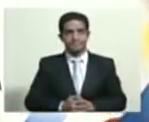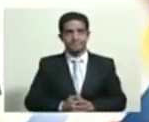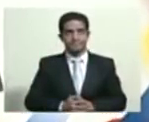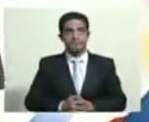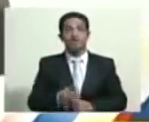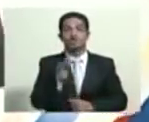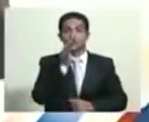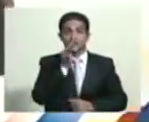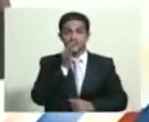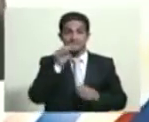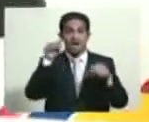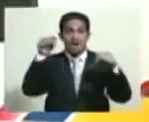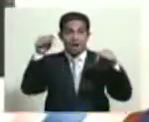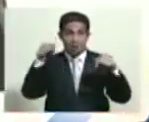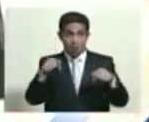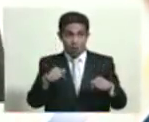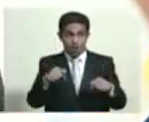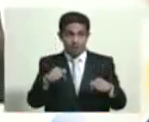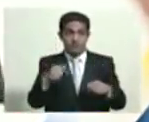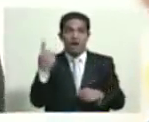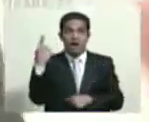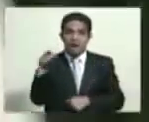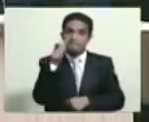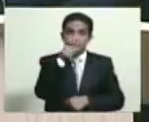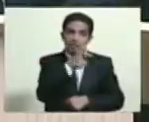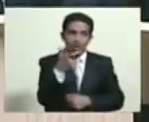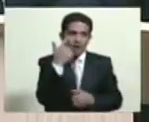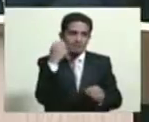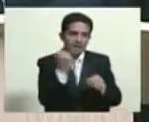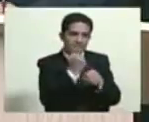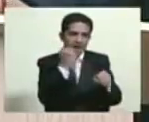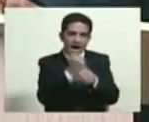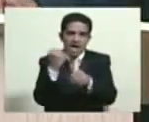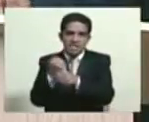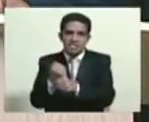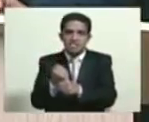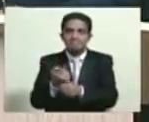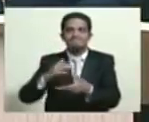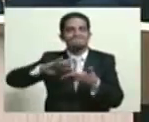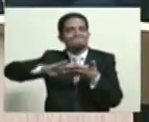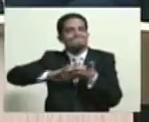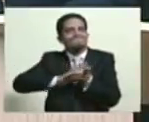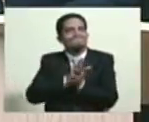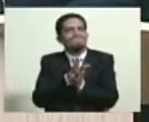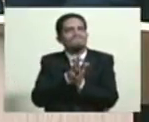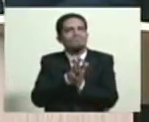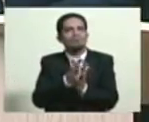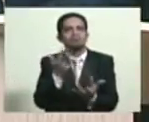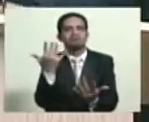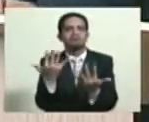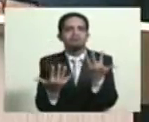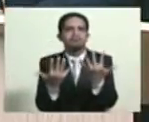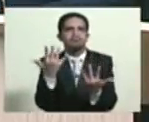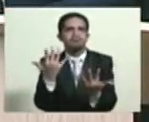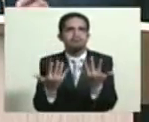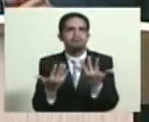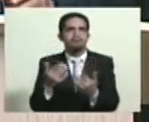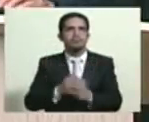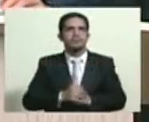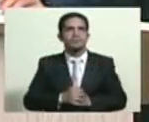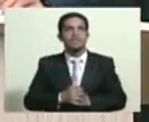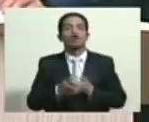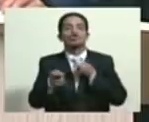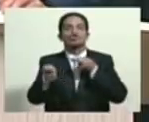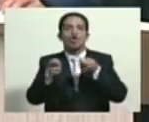Todavía hoy están los bomberos trabajando para tratar de acabar y